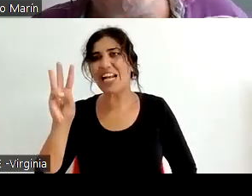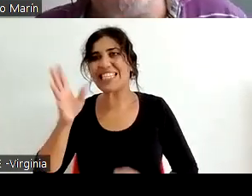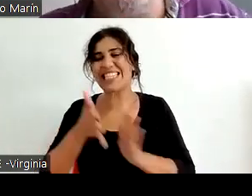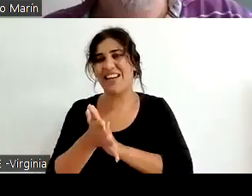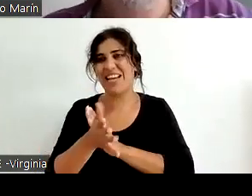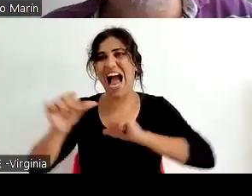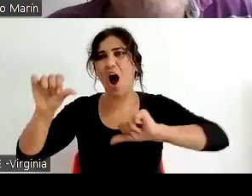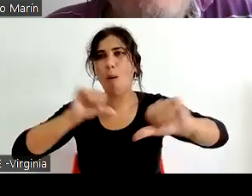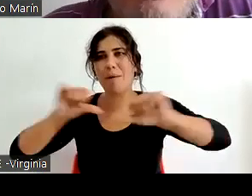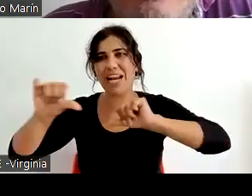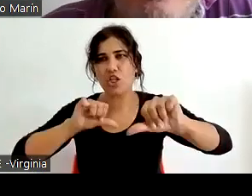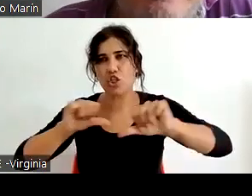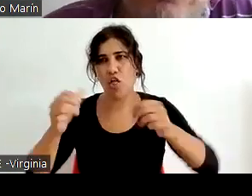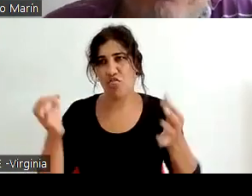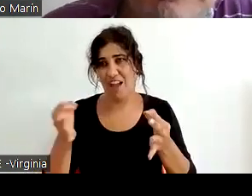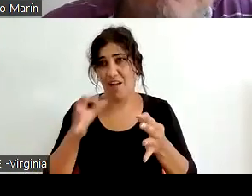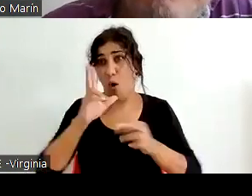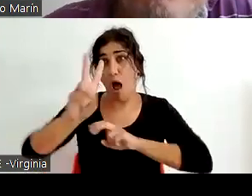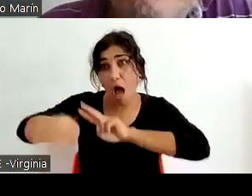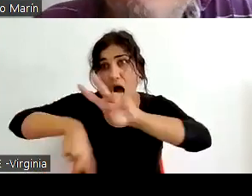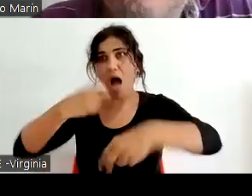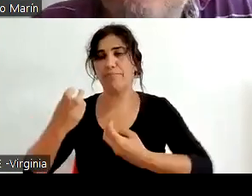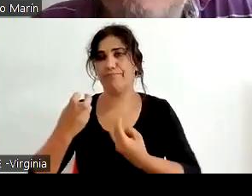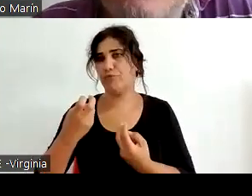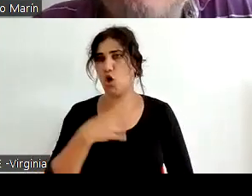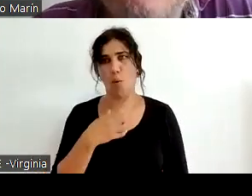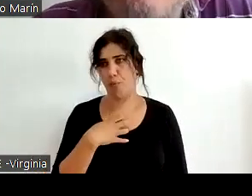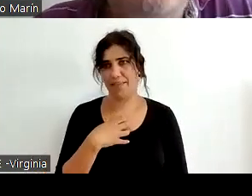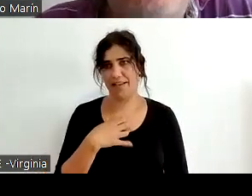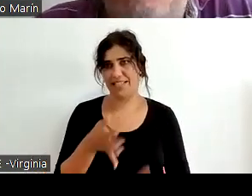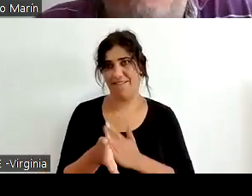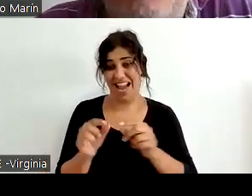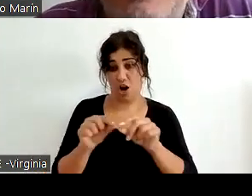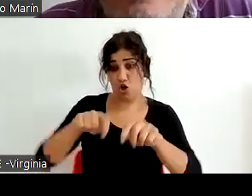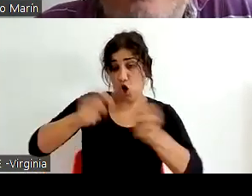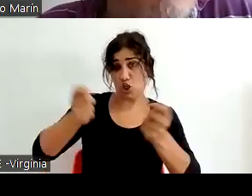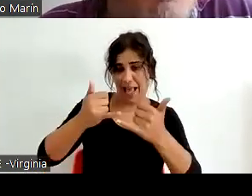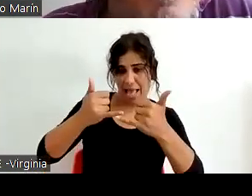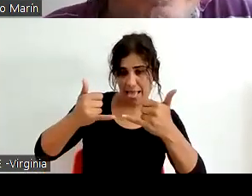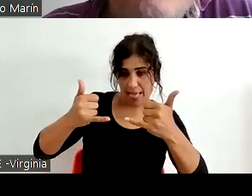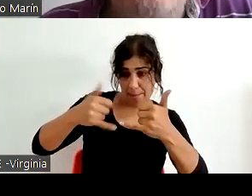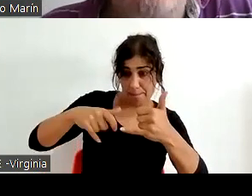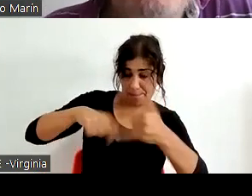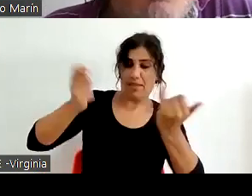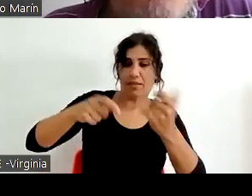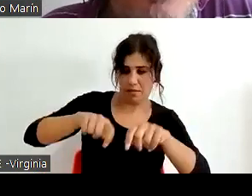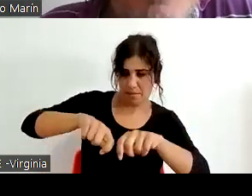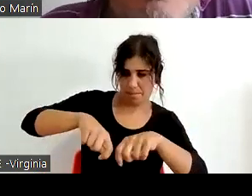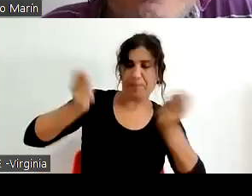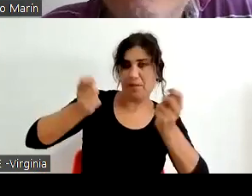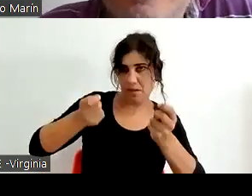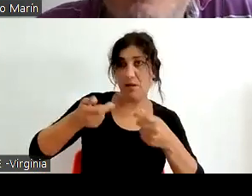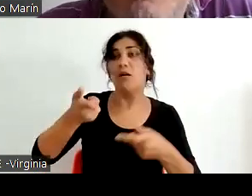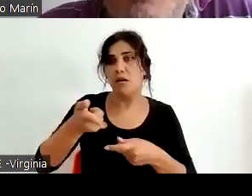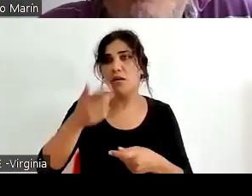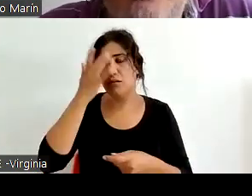porque esto no puede regenerar, está completamente rota la tira y esto no lo podemos regenerar de ninguna manera. Cuando la rotura es